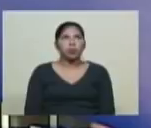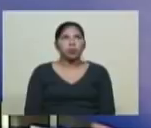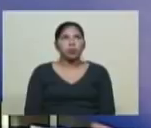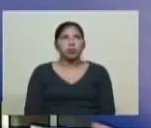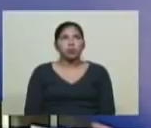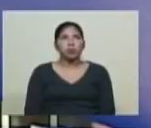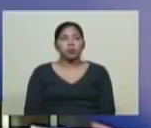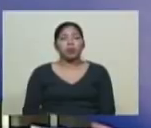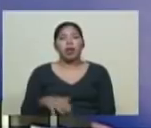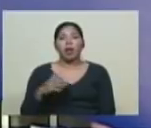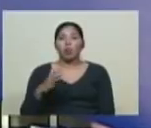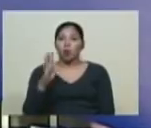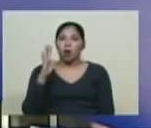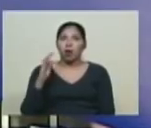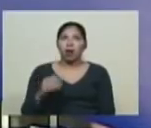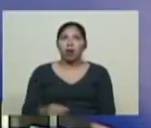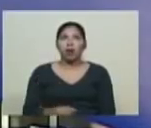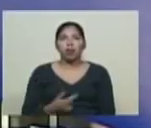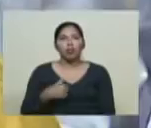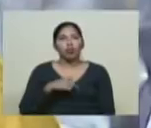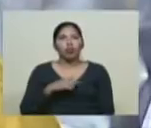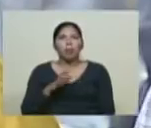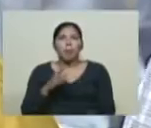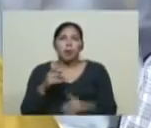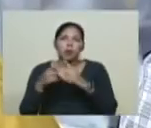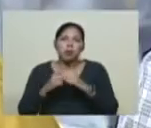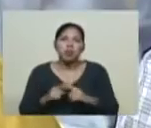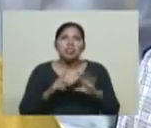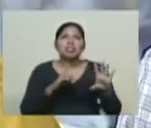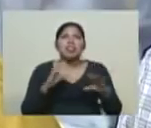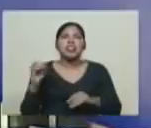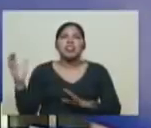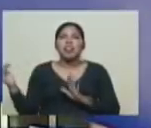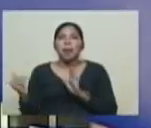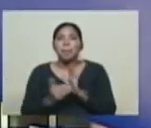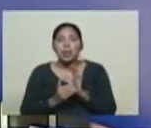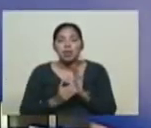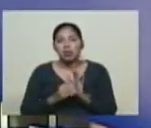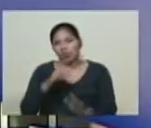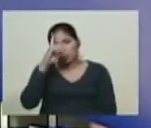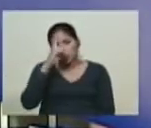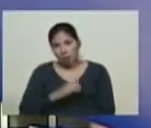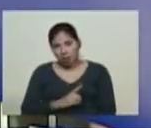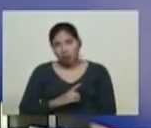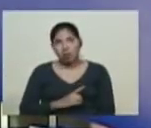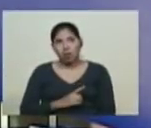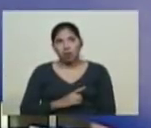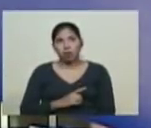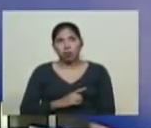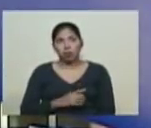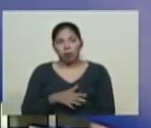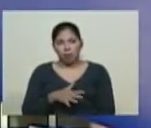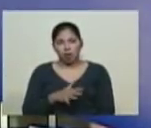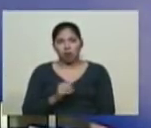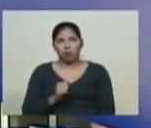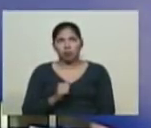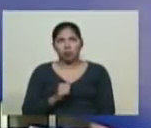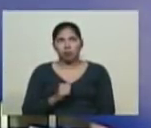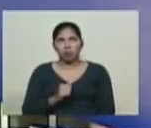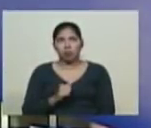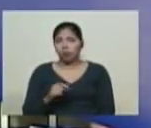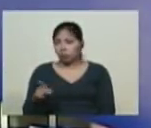Naguará, nosotros esperábamos 600.000 personas con alguna discapacidad. ¿Verdad? María